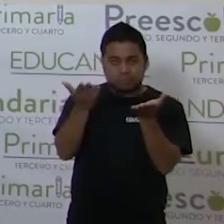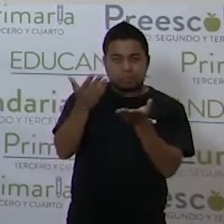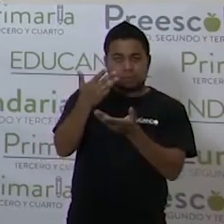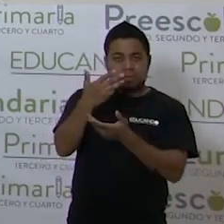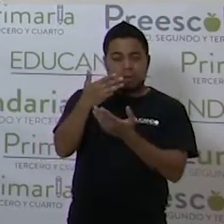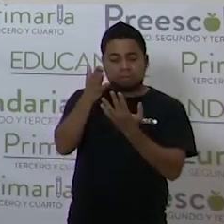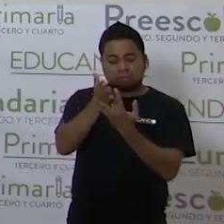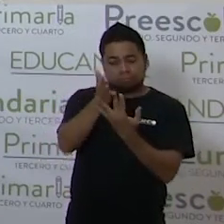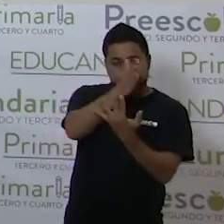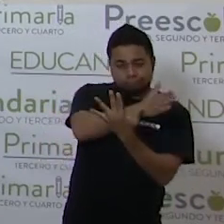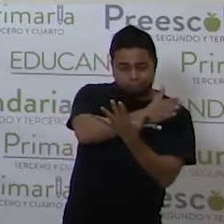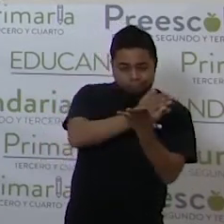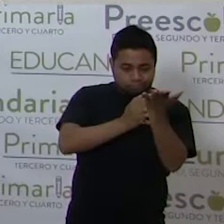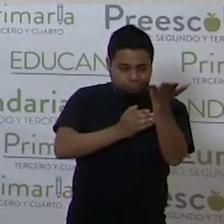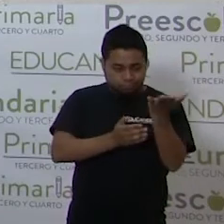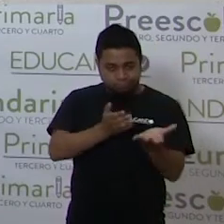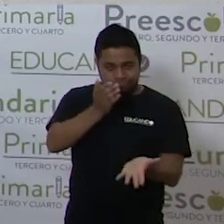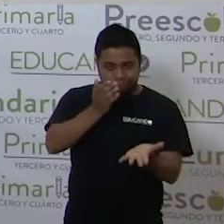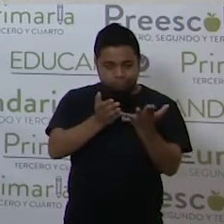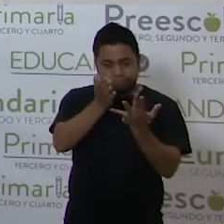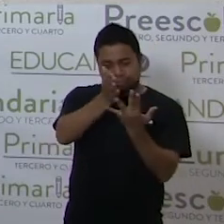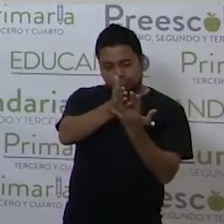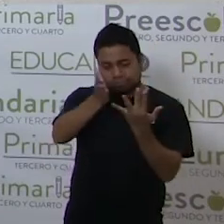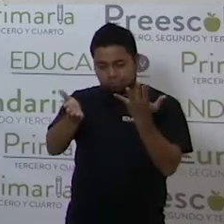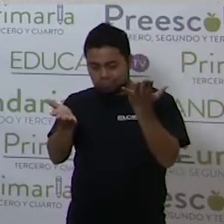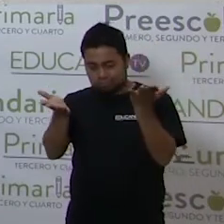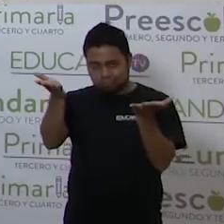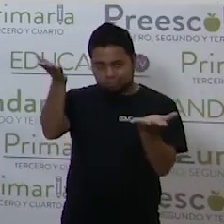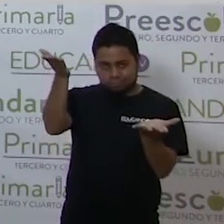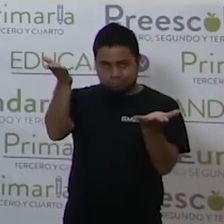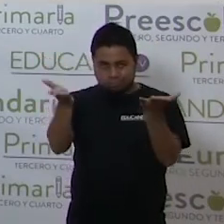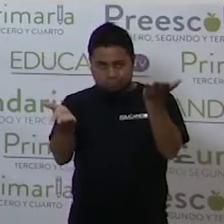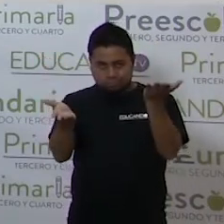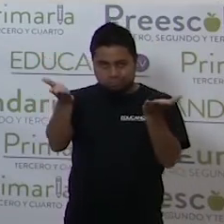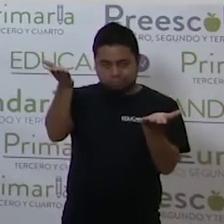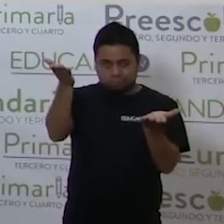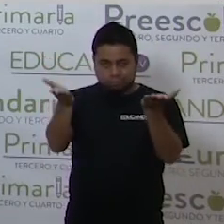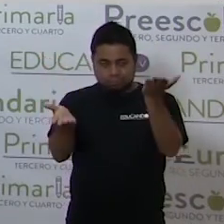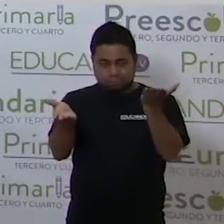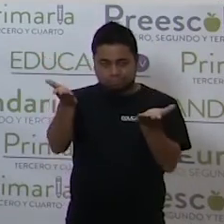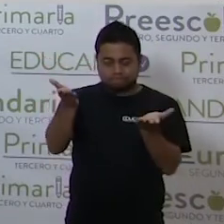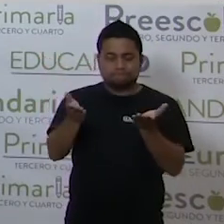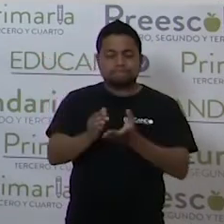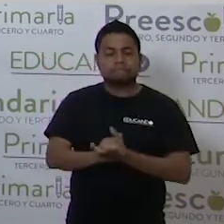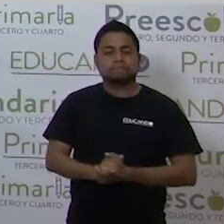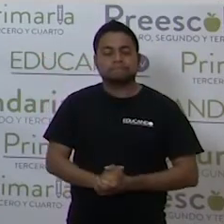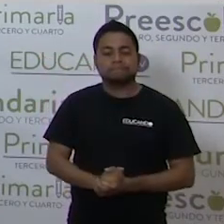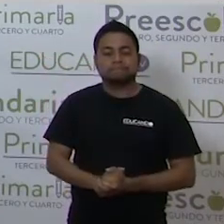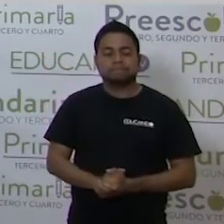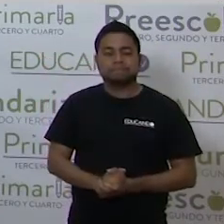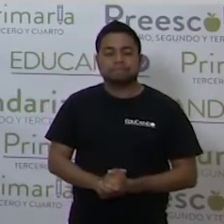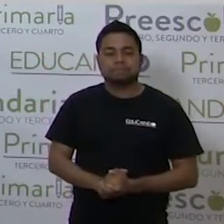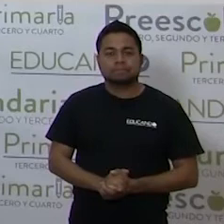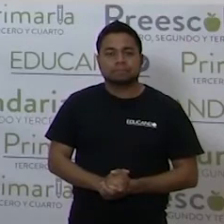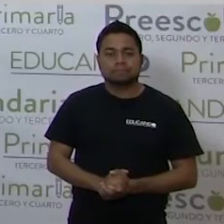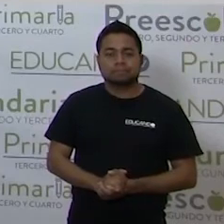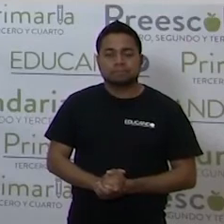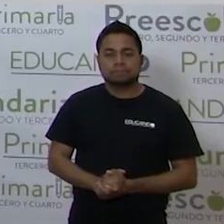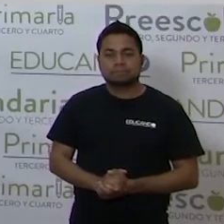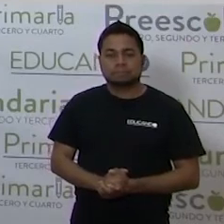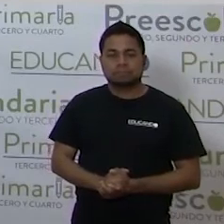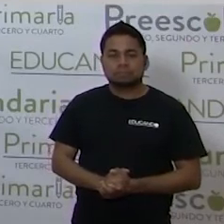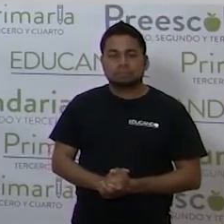ecuación imaginemos que tenemos la ecuación en la balanza que tenemos